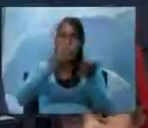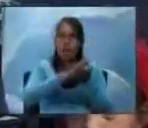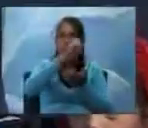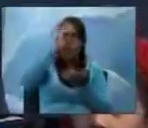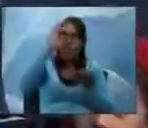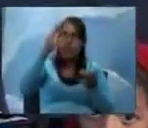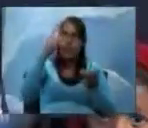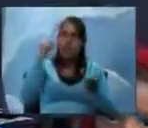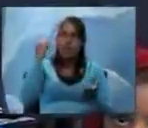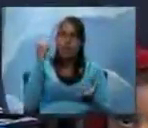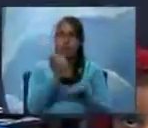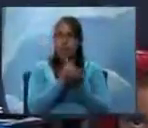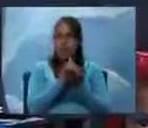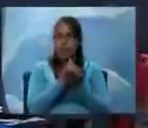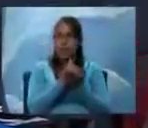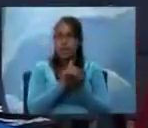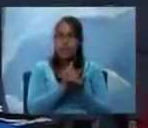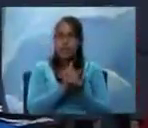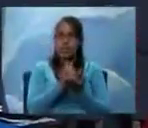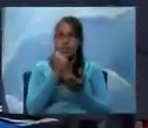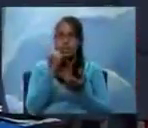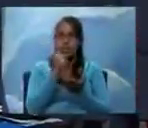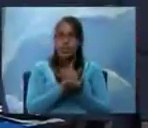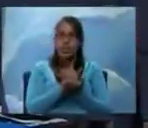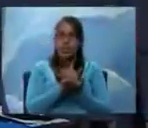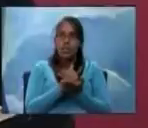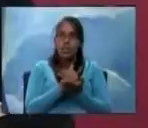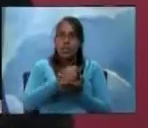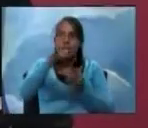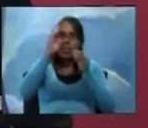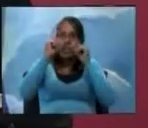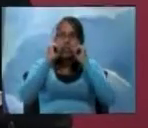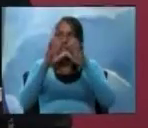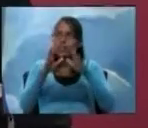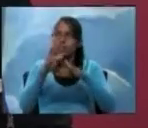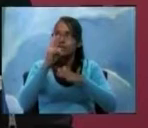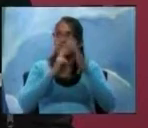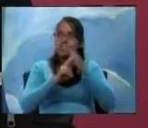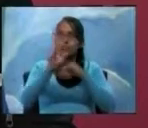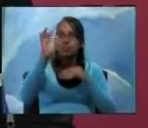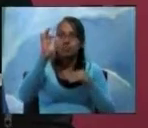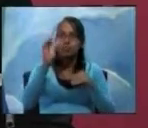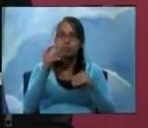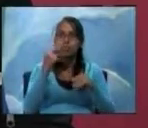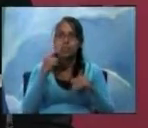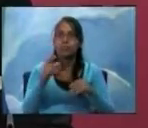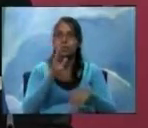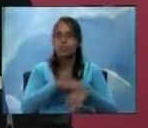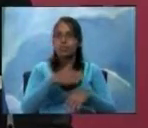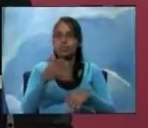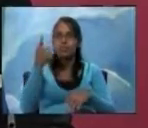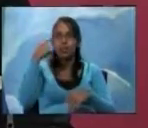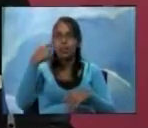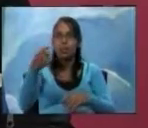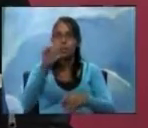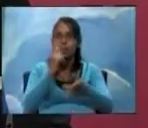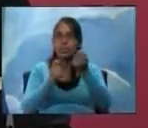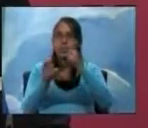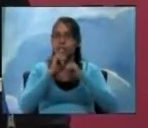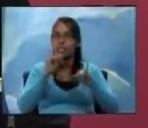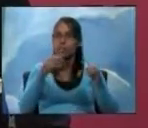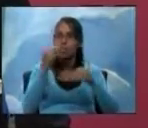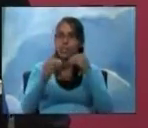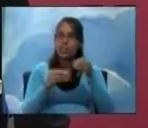Dios! ¡Gloria a Dios! ¡Gloria a Dios! Que Dios le bendiga. El verso 9 dice: porque por la pesca que había hecho,